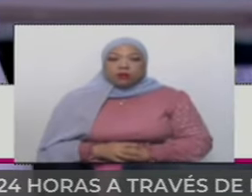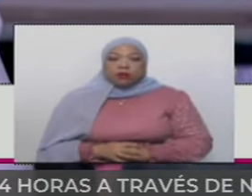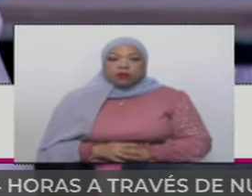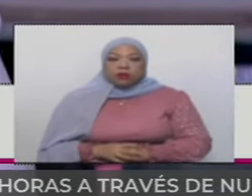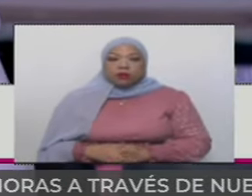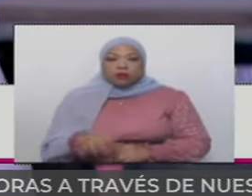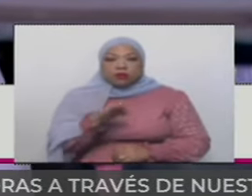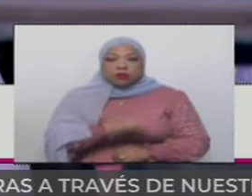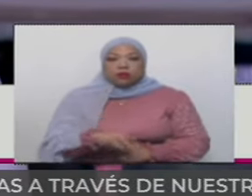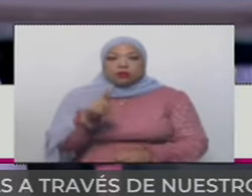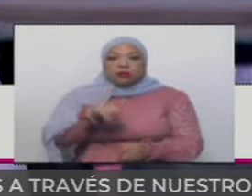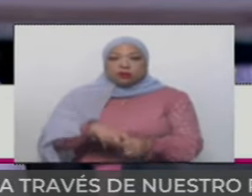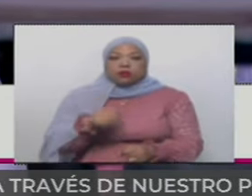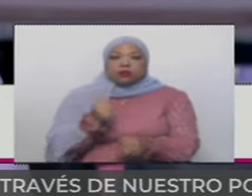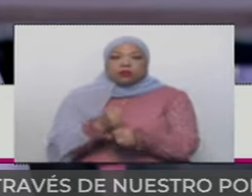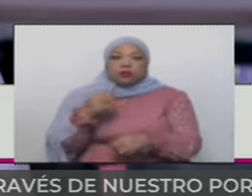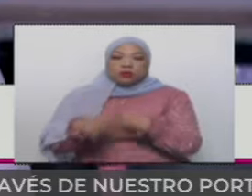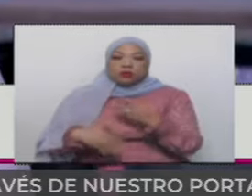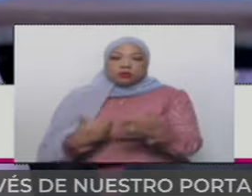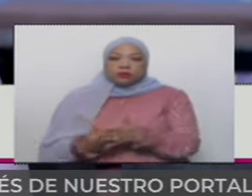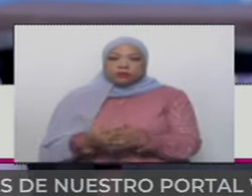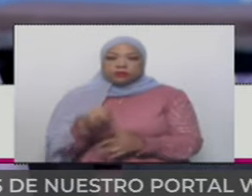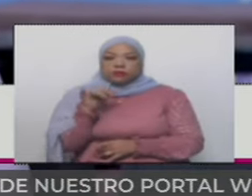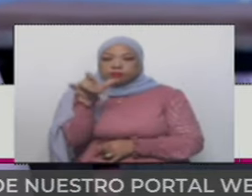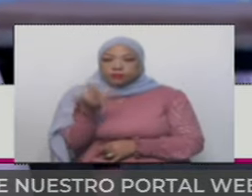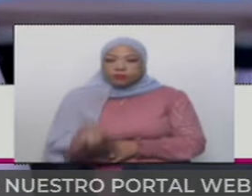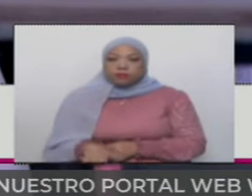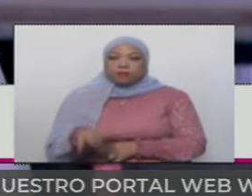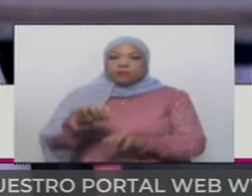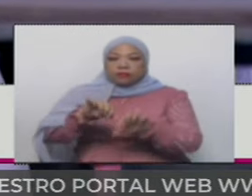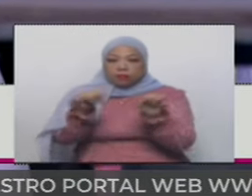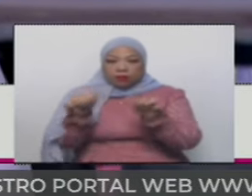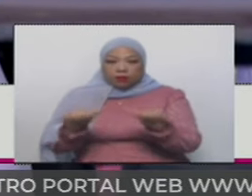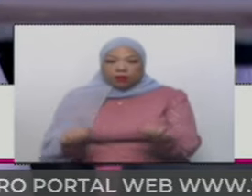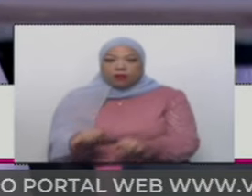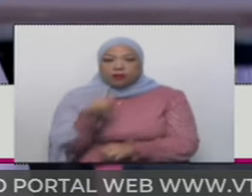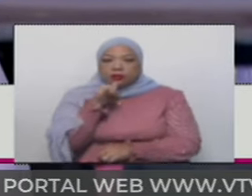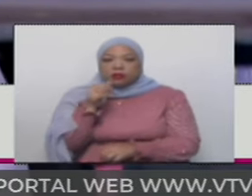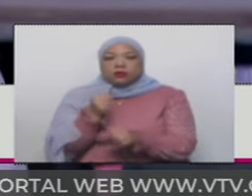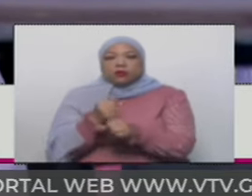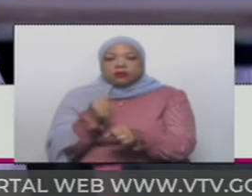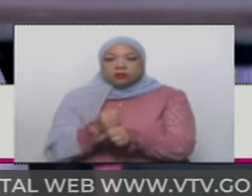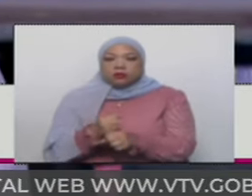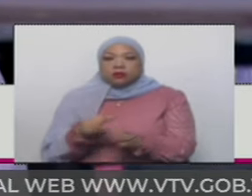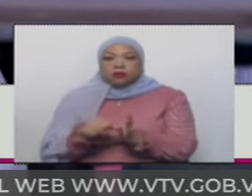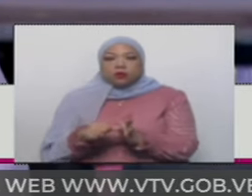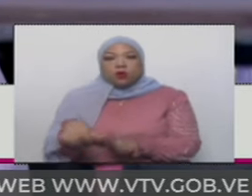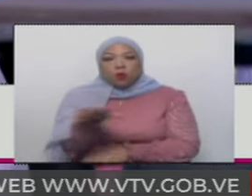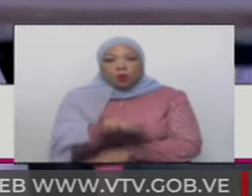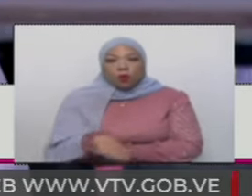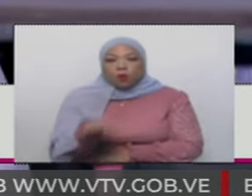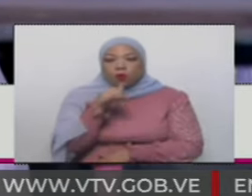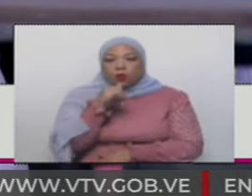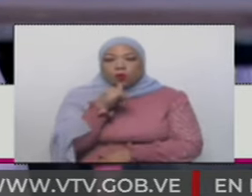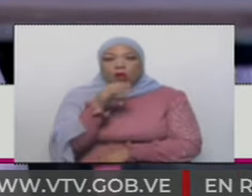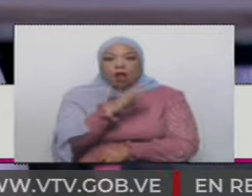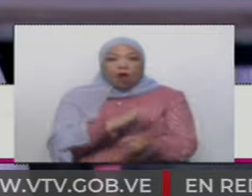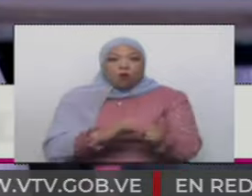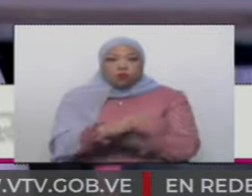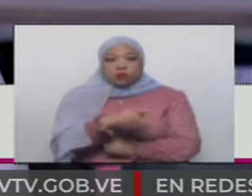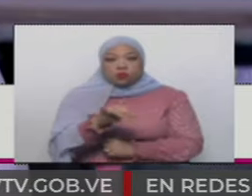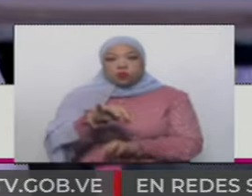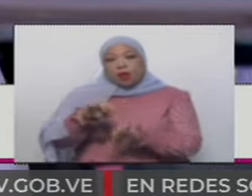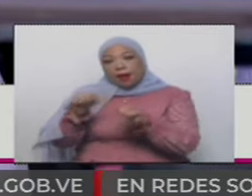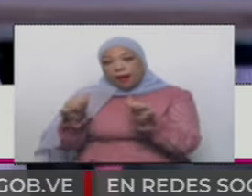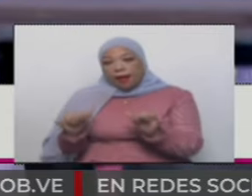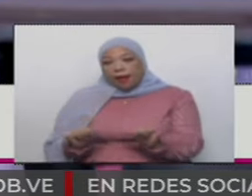con esta sede, con este escenario que teníamos en la Galería de Arte Nacional, donde se conjugó la cultura, el